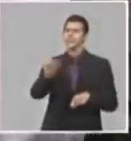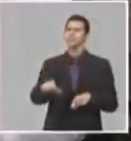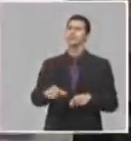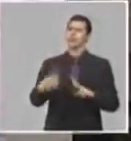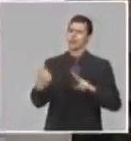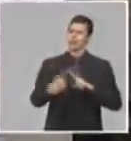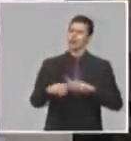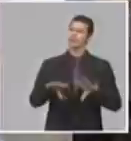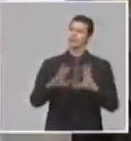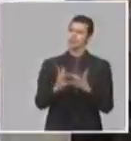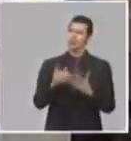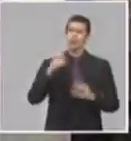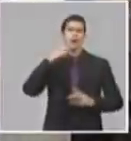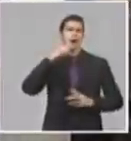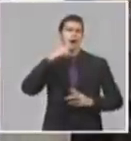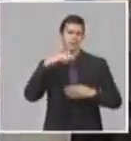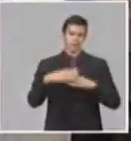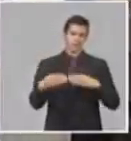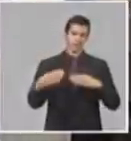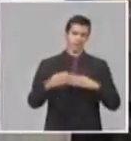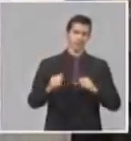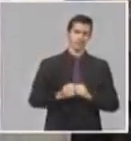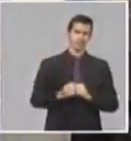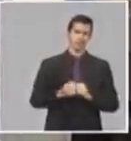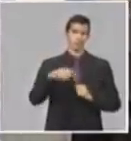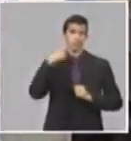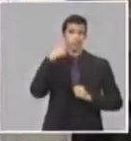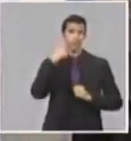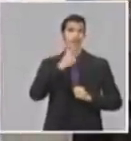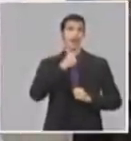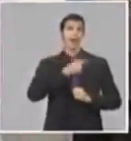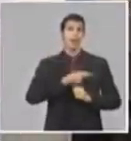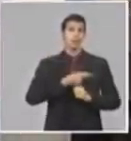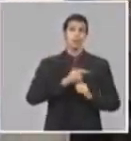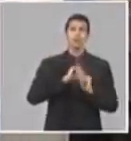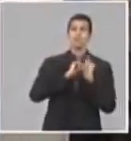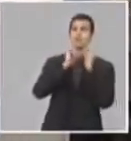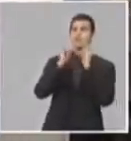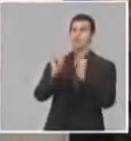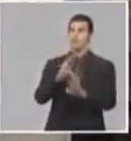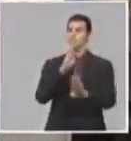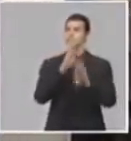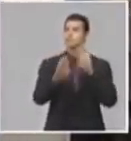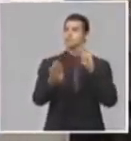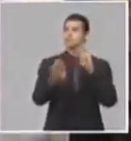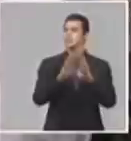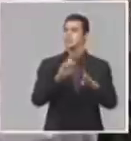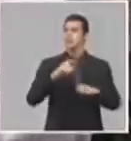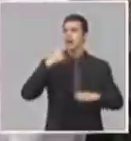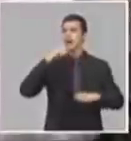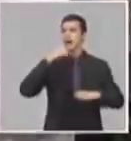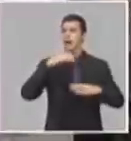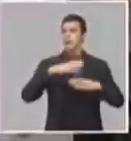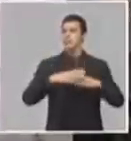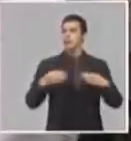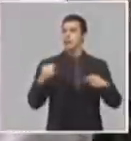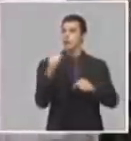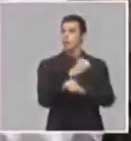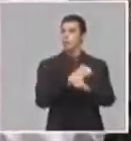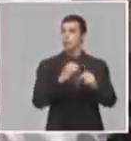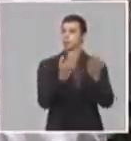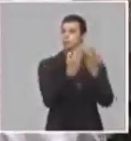económicos, está demostrado con las ventas que hemos hecho en divisas de los equipos, de los autos, etcétera, que hay una demanda que